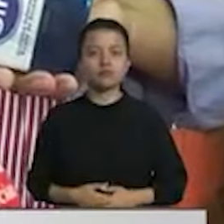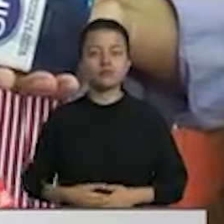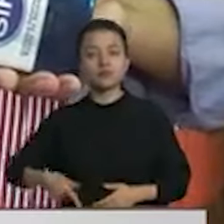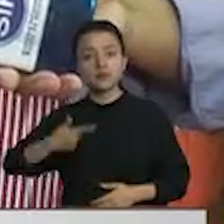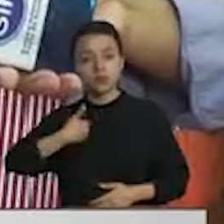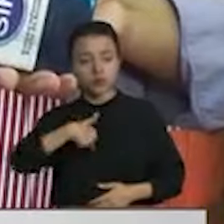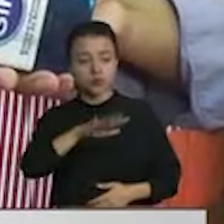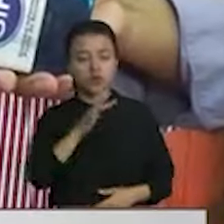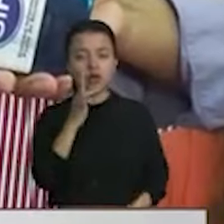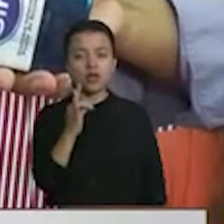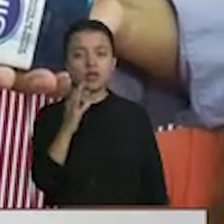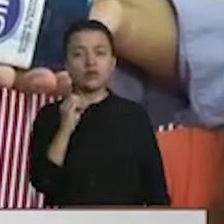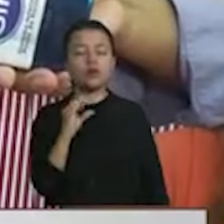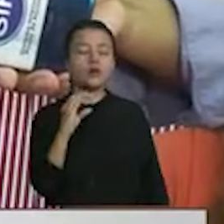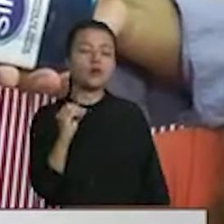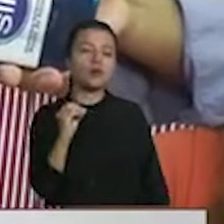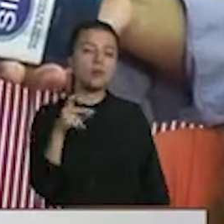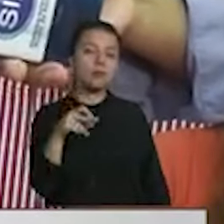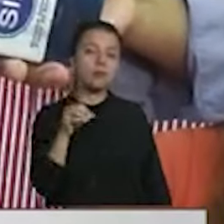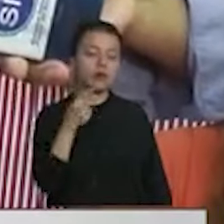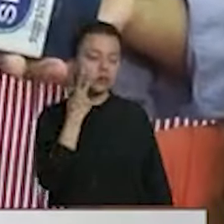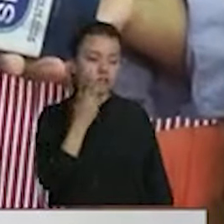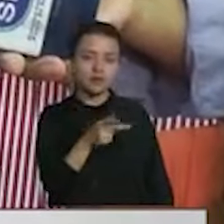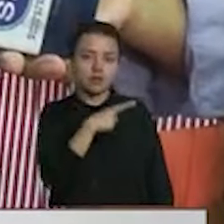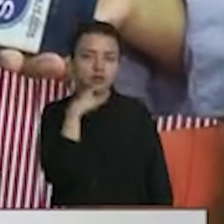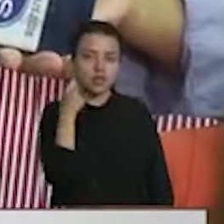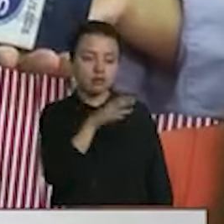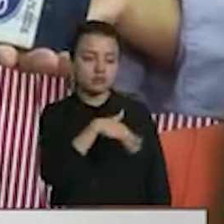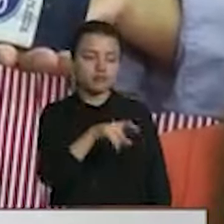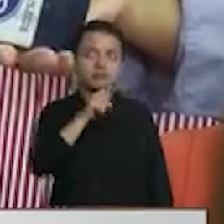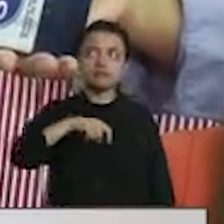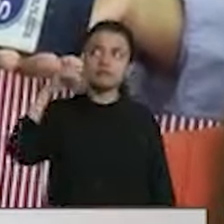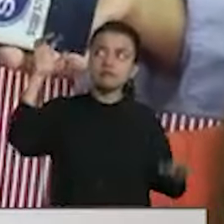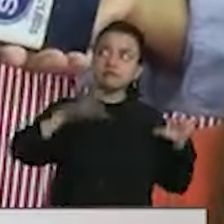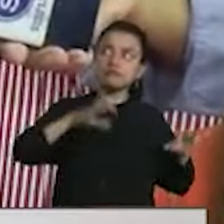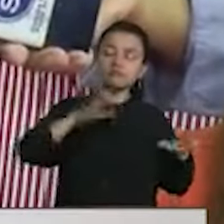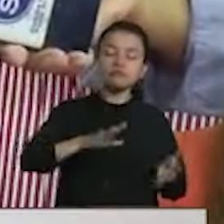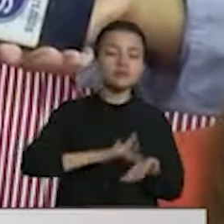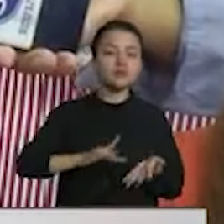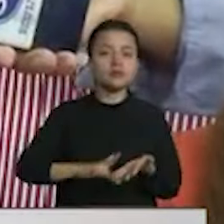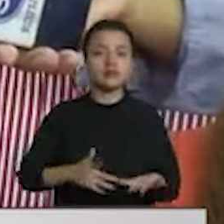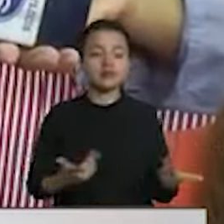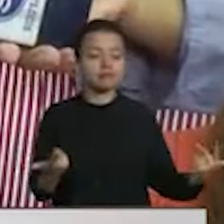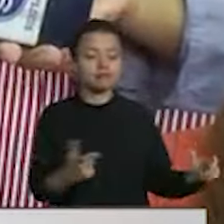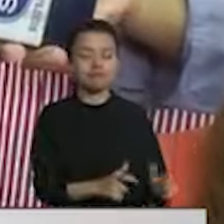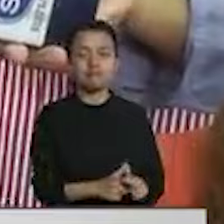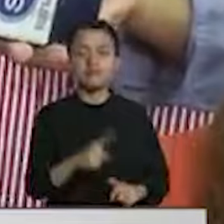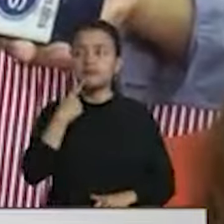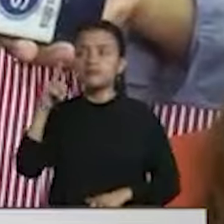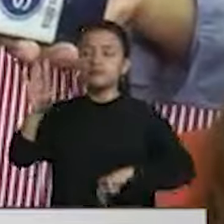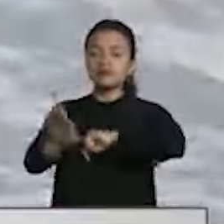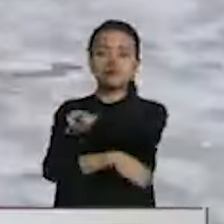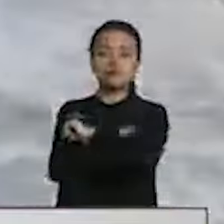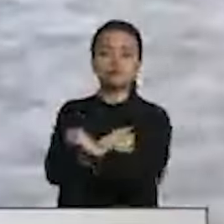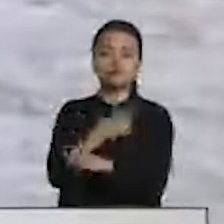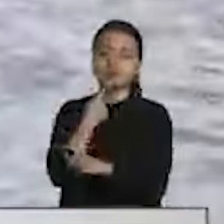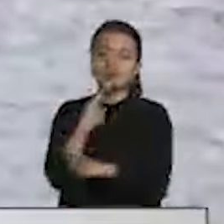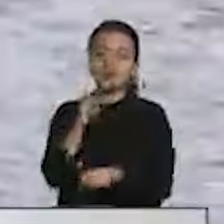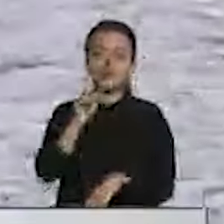a Topocoro es que está totalmente seca, necesitamos que llueva rápidamente o si no, seguramente, como lo dijo el ministro, nos podemos ir a un